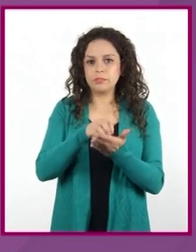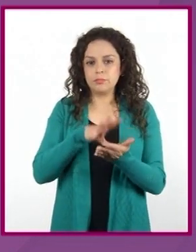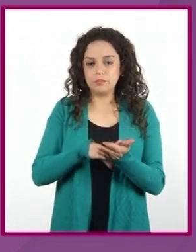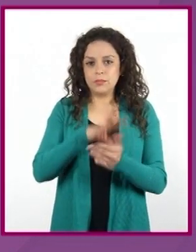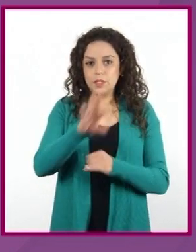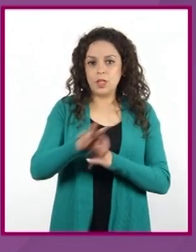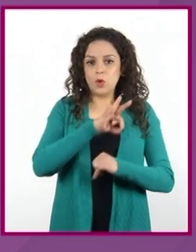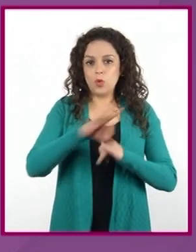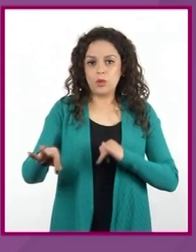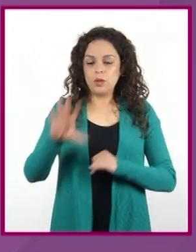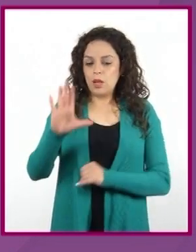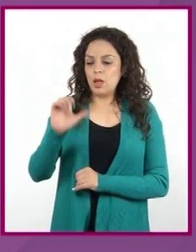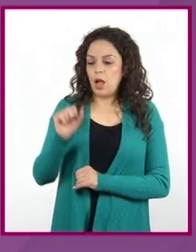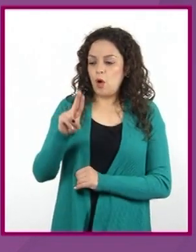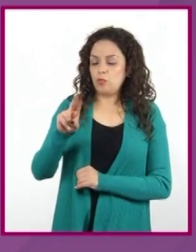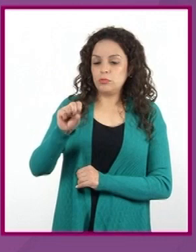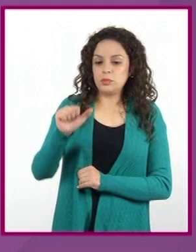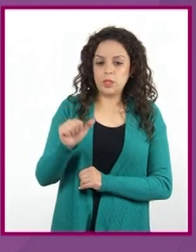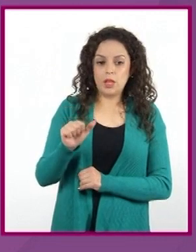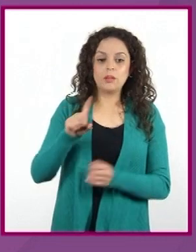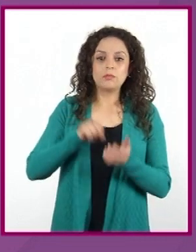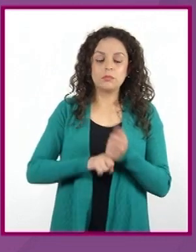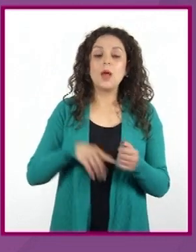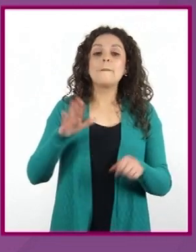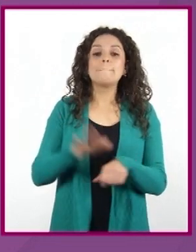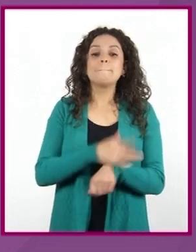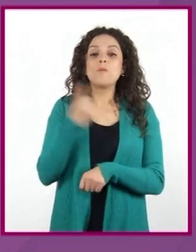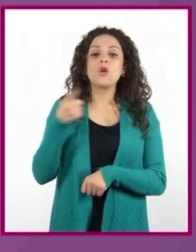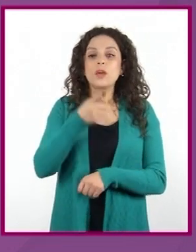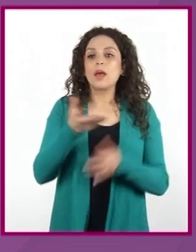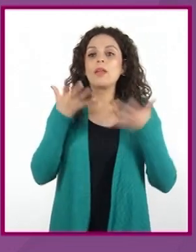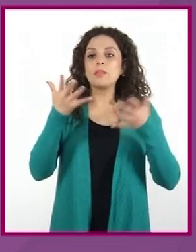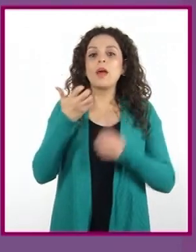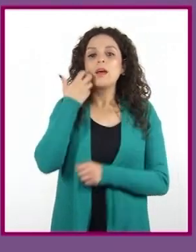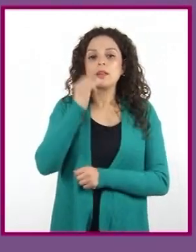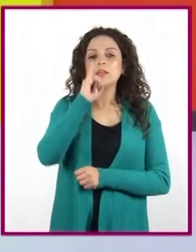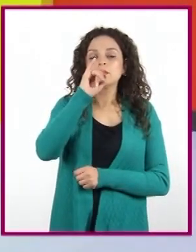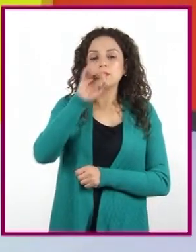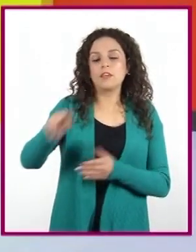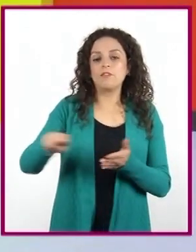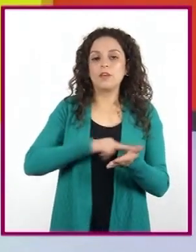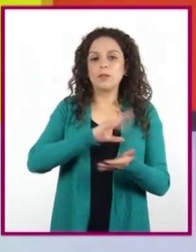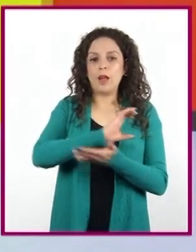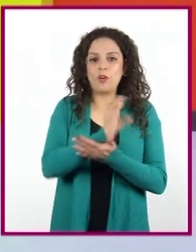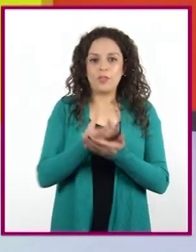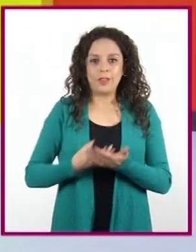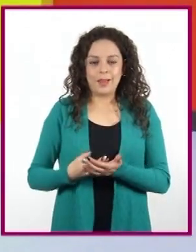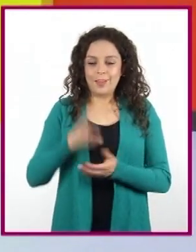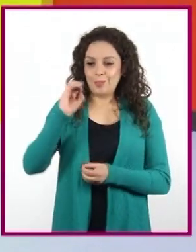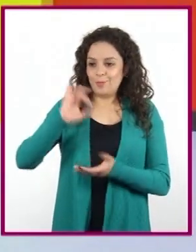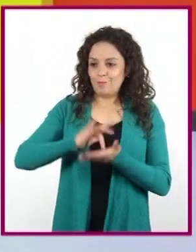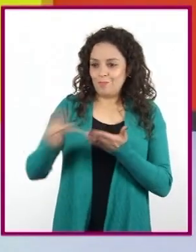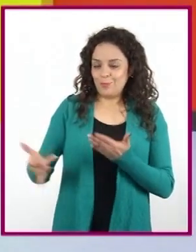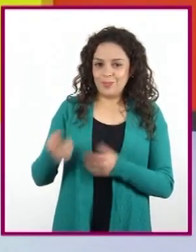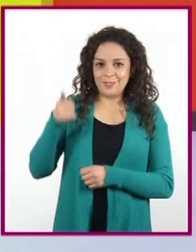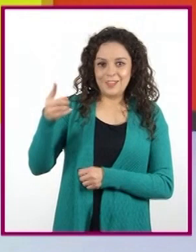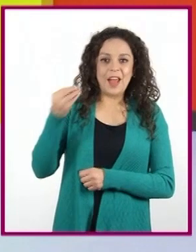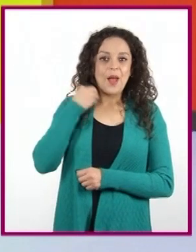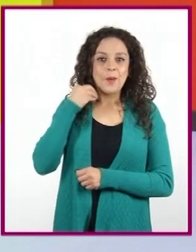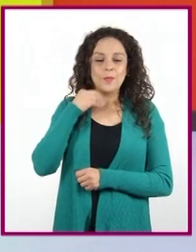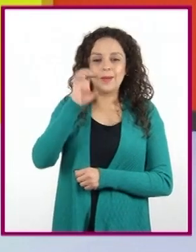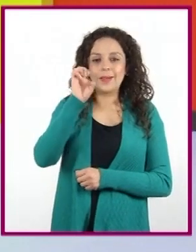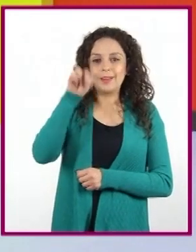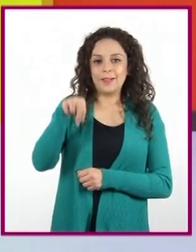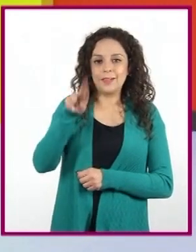último la causa, que genera el motivo y el deseo para celebrarlo. Agradecemos la colaboración del abogado